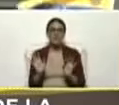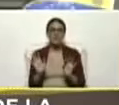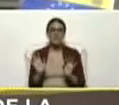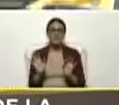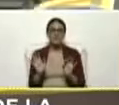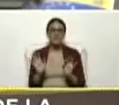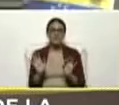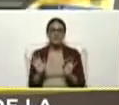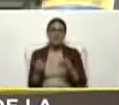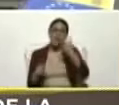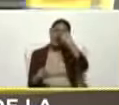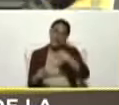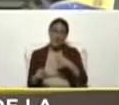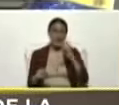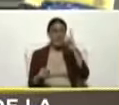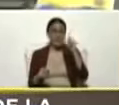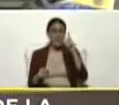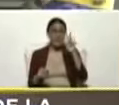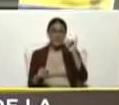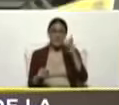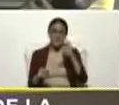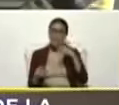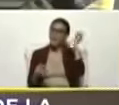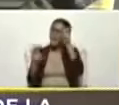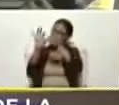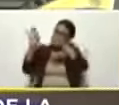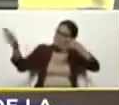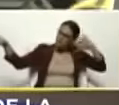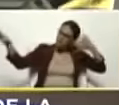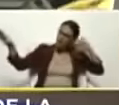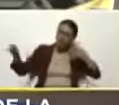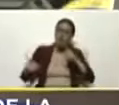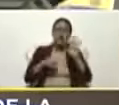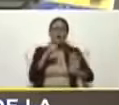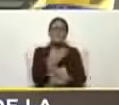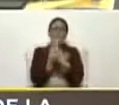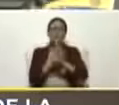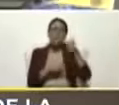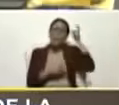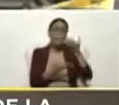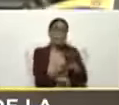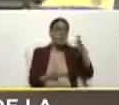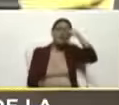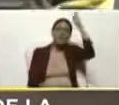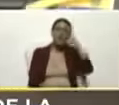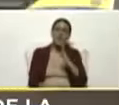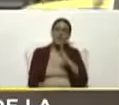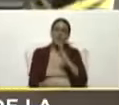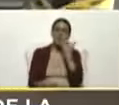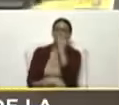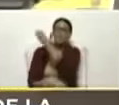David, que fue a defender al pueblo de Dios frente a Goliat.